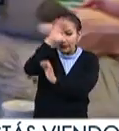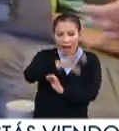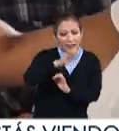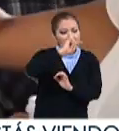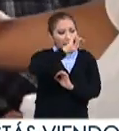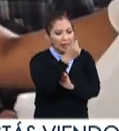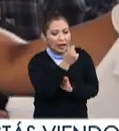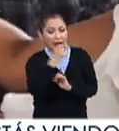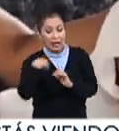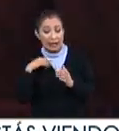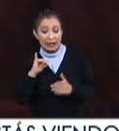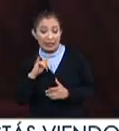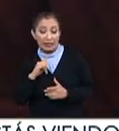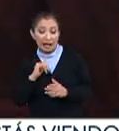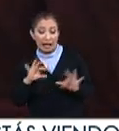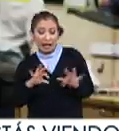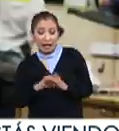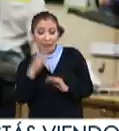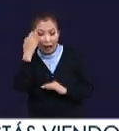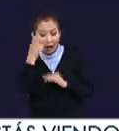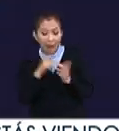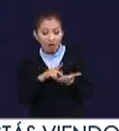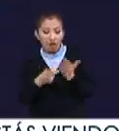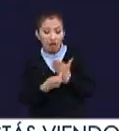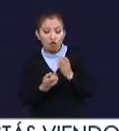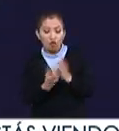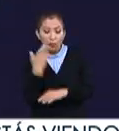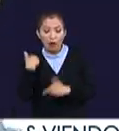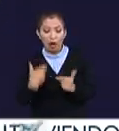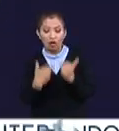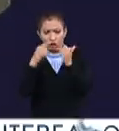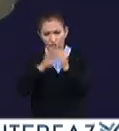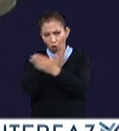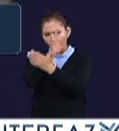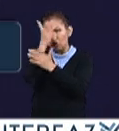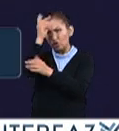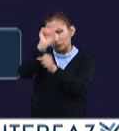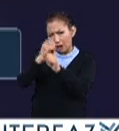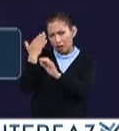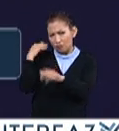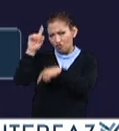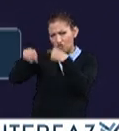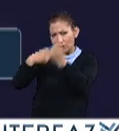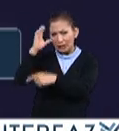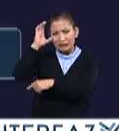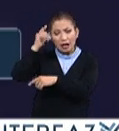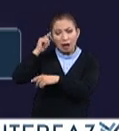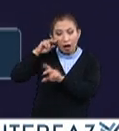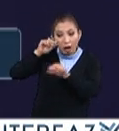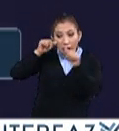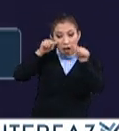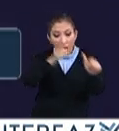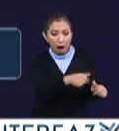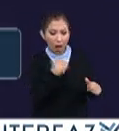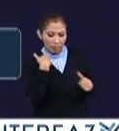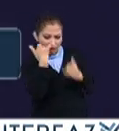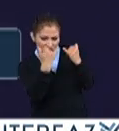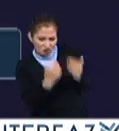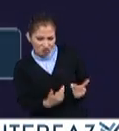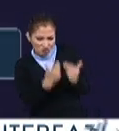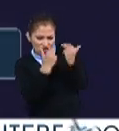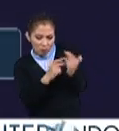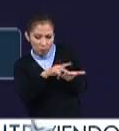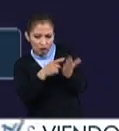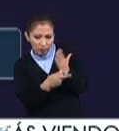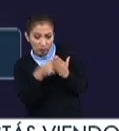el arte y la ingeniería con el emprendimiento. En China estuve hace un par de semanas. Se están enfocando también en emprendimiento